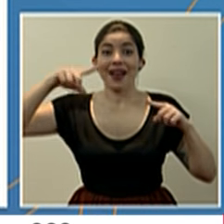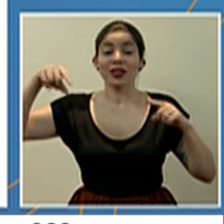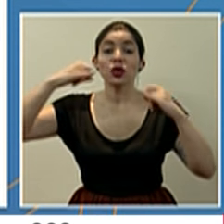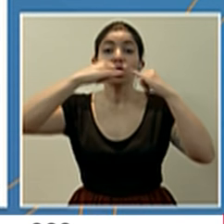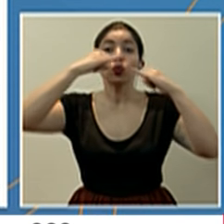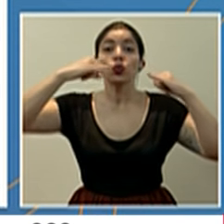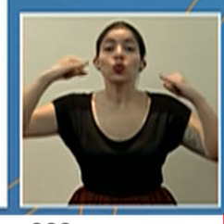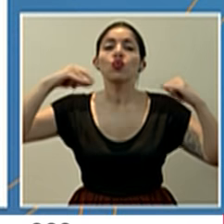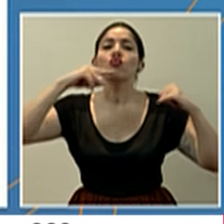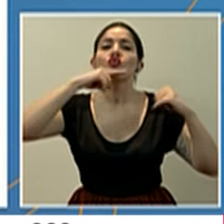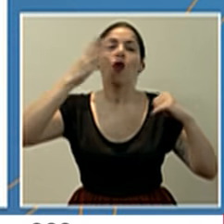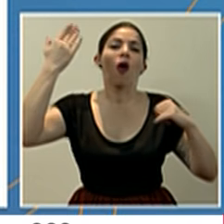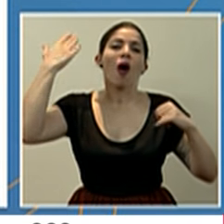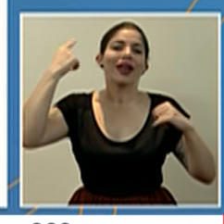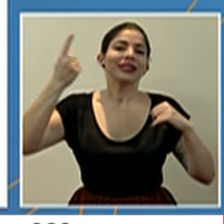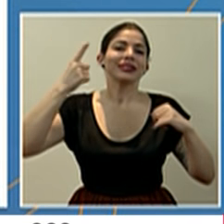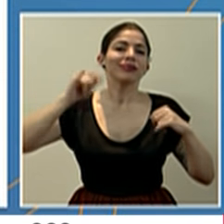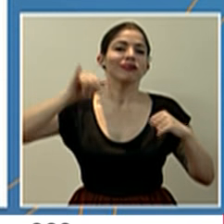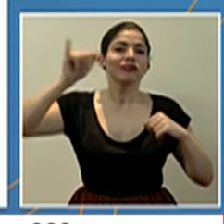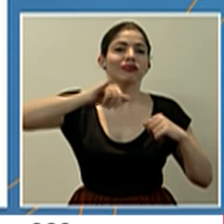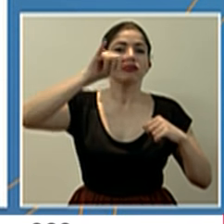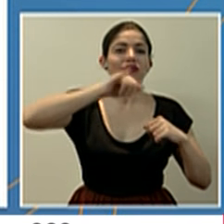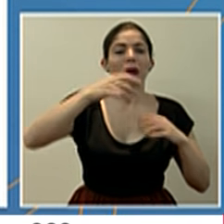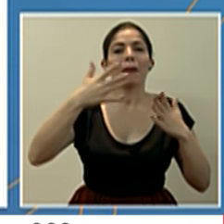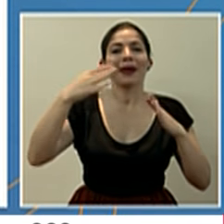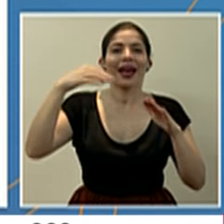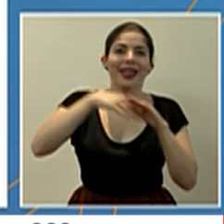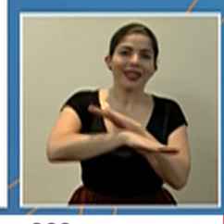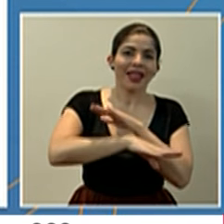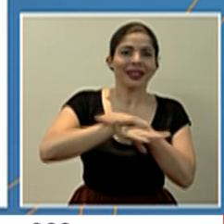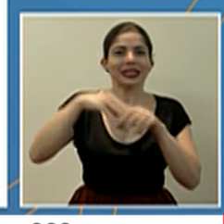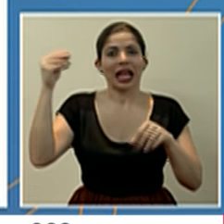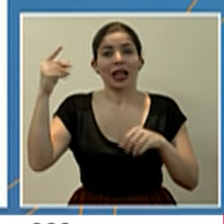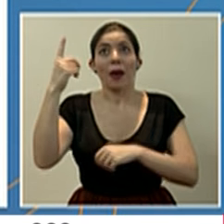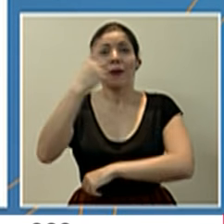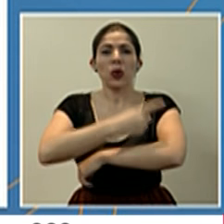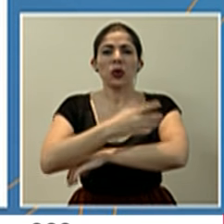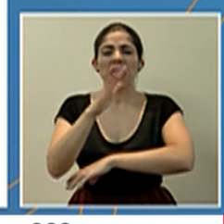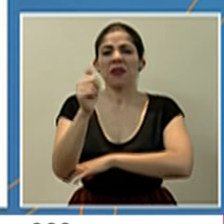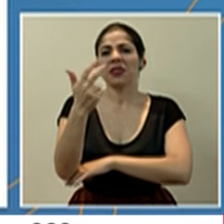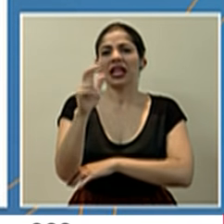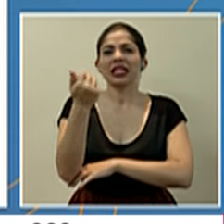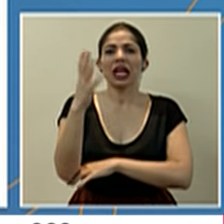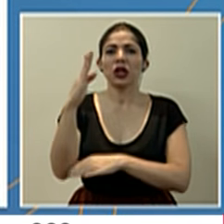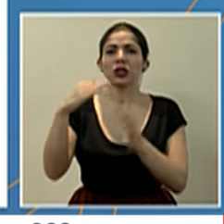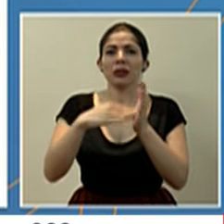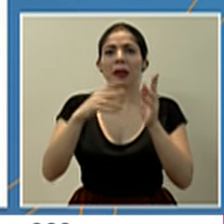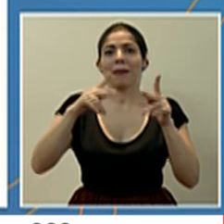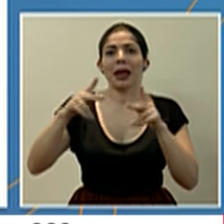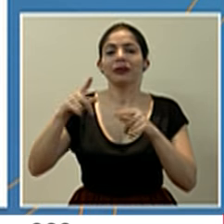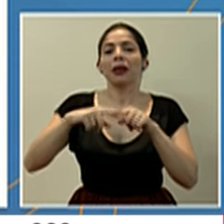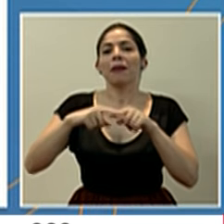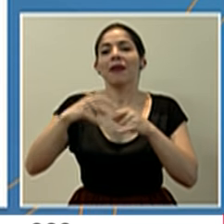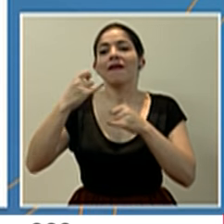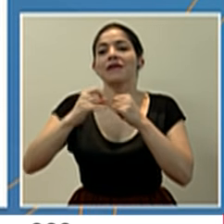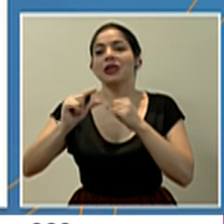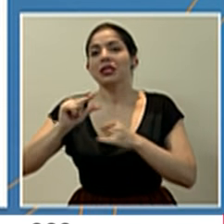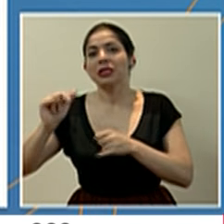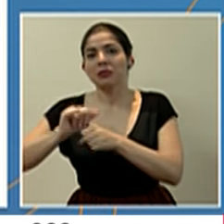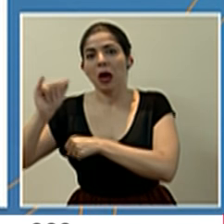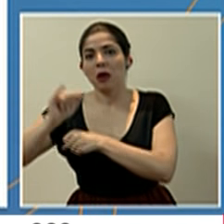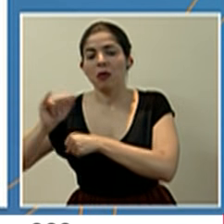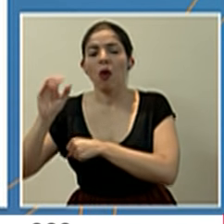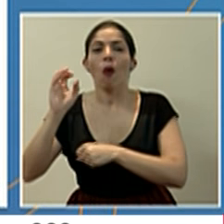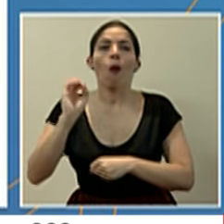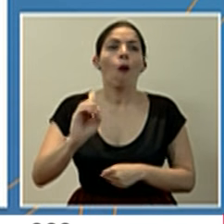roja es lo habitual que salía del país, que es muy parecido a los ingresos, por día entre 13 y 14 mil personas, dependiendo si era fin de semana o si era una